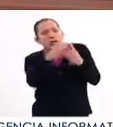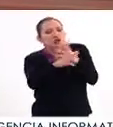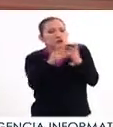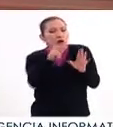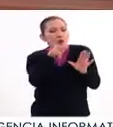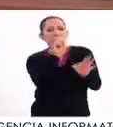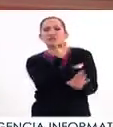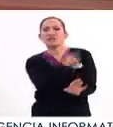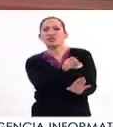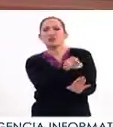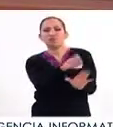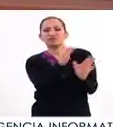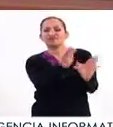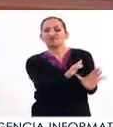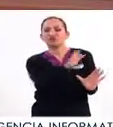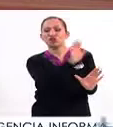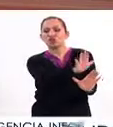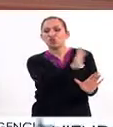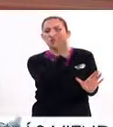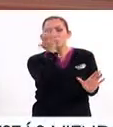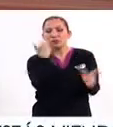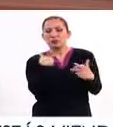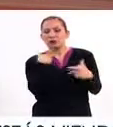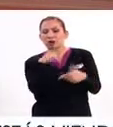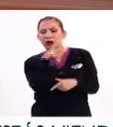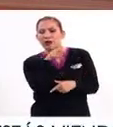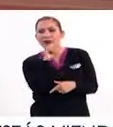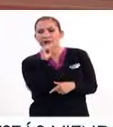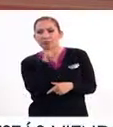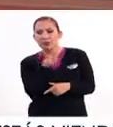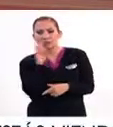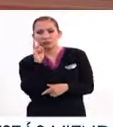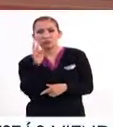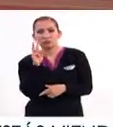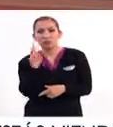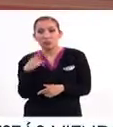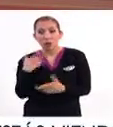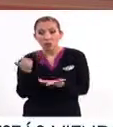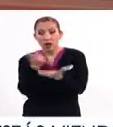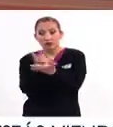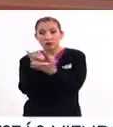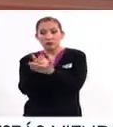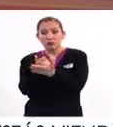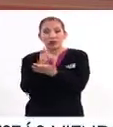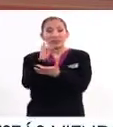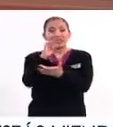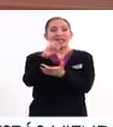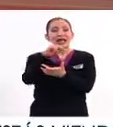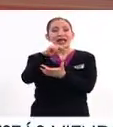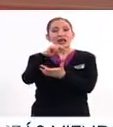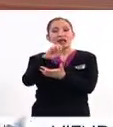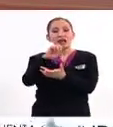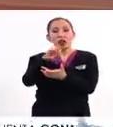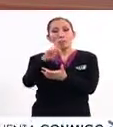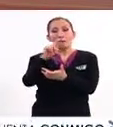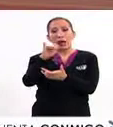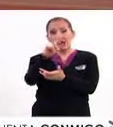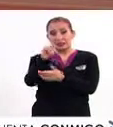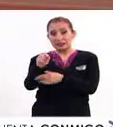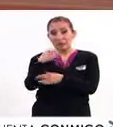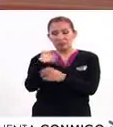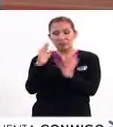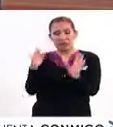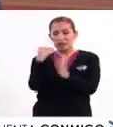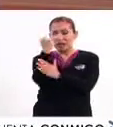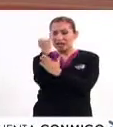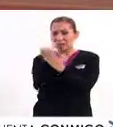Ireneo Paz, con esta espléndida imagen de doña Caralampia Mondongo, en donde es toda una metáfora de la